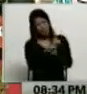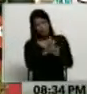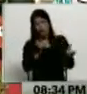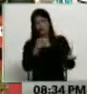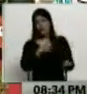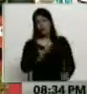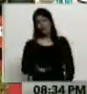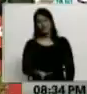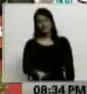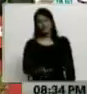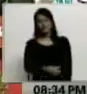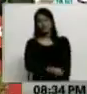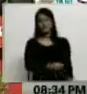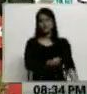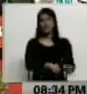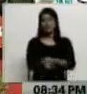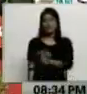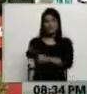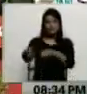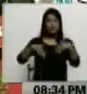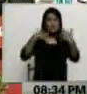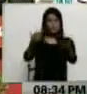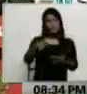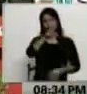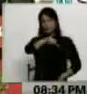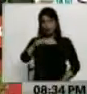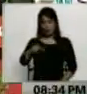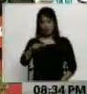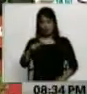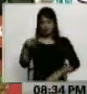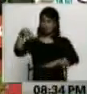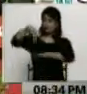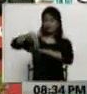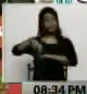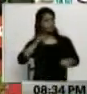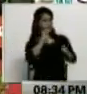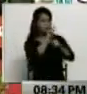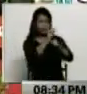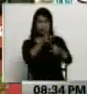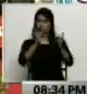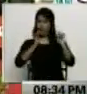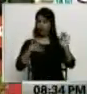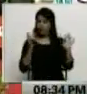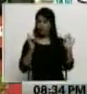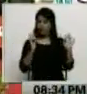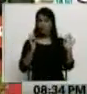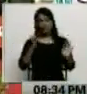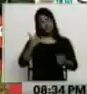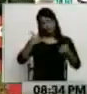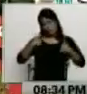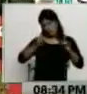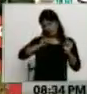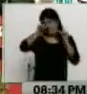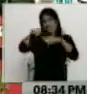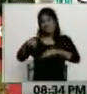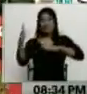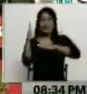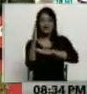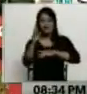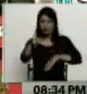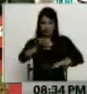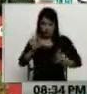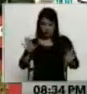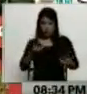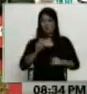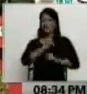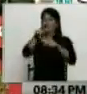feo Porque porque provocan que alguien después en plena misa llegue y se pare y le diga cuatro cosas probablemente no voy a hac yo porque yo no